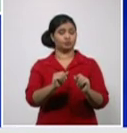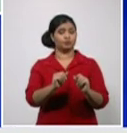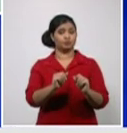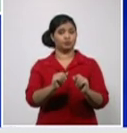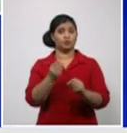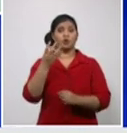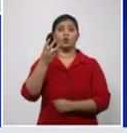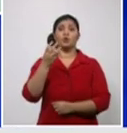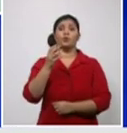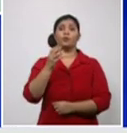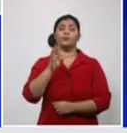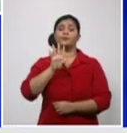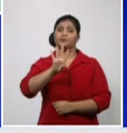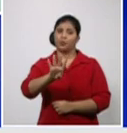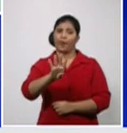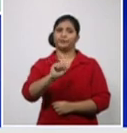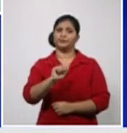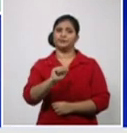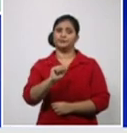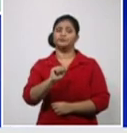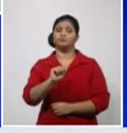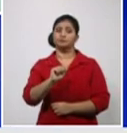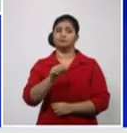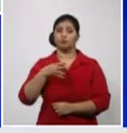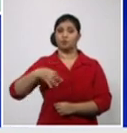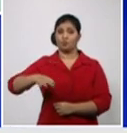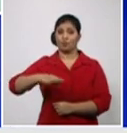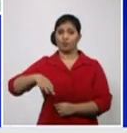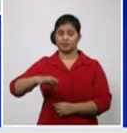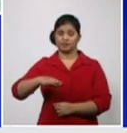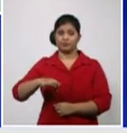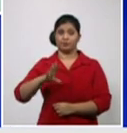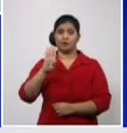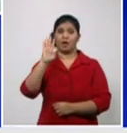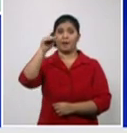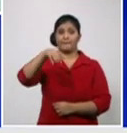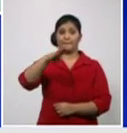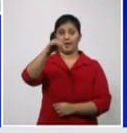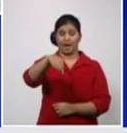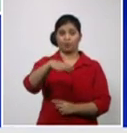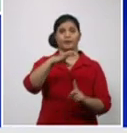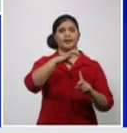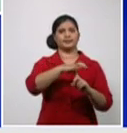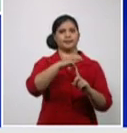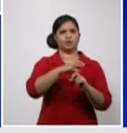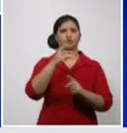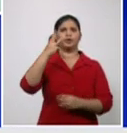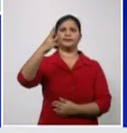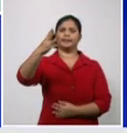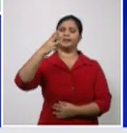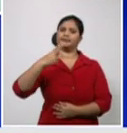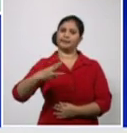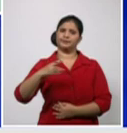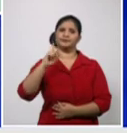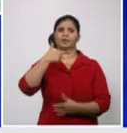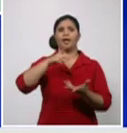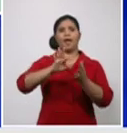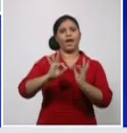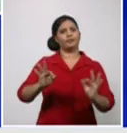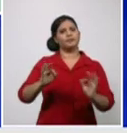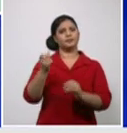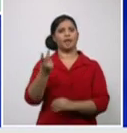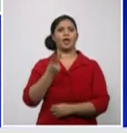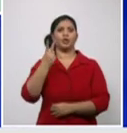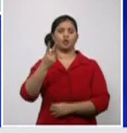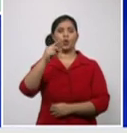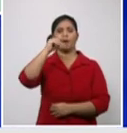municipios, Bahía Honda y San Cristóbal con 3 cada uno, Artemisa con 2 y Bauta con un